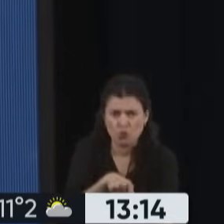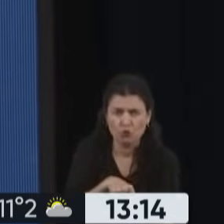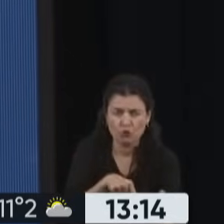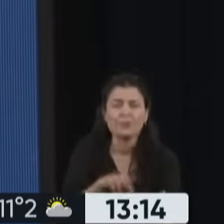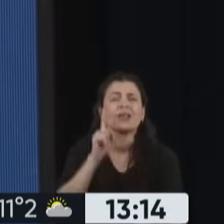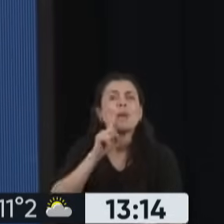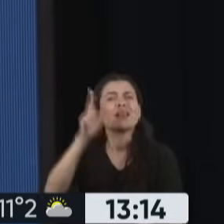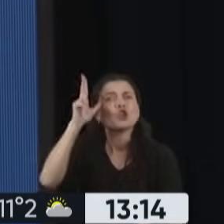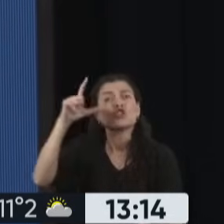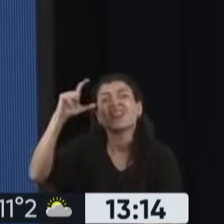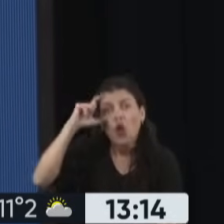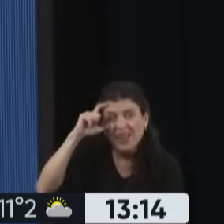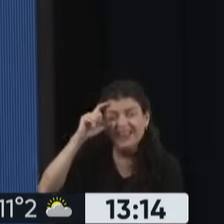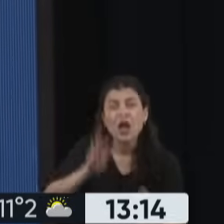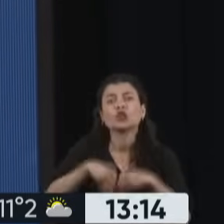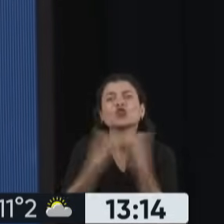año 1810,